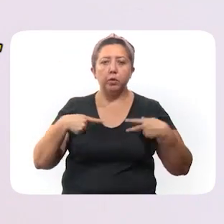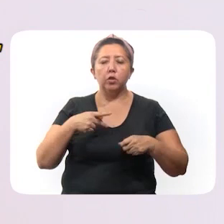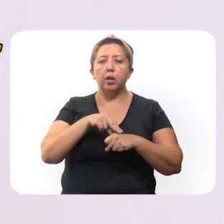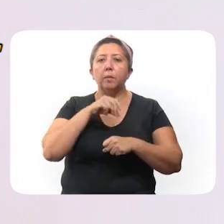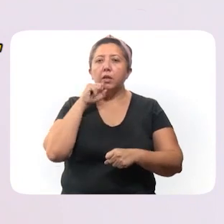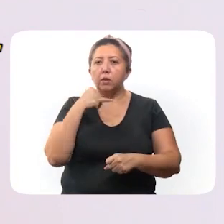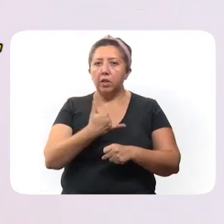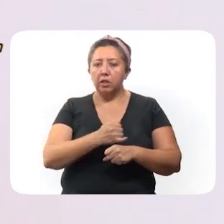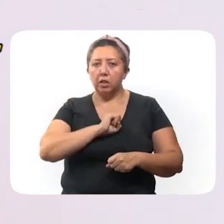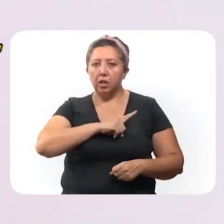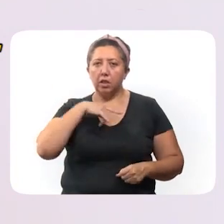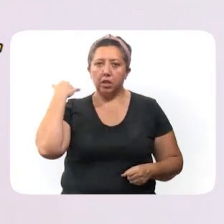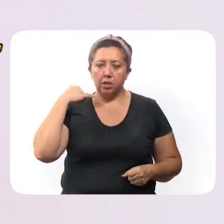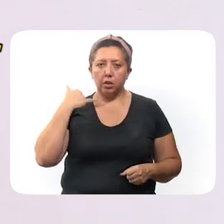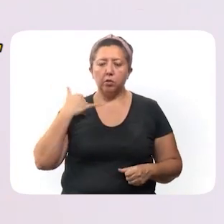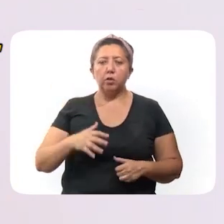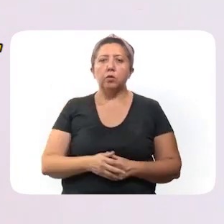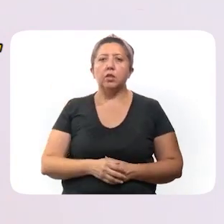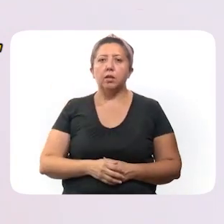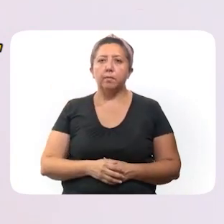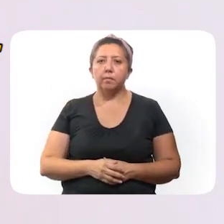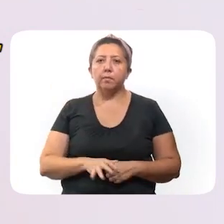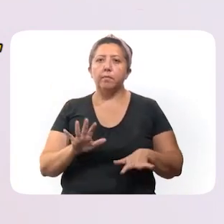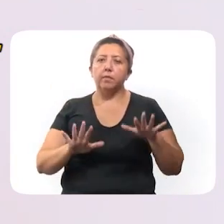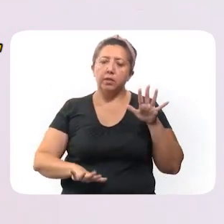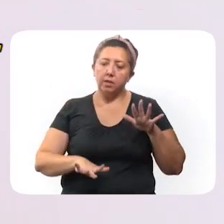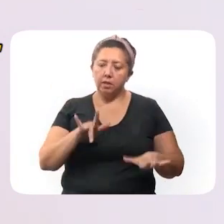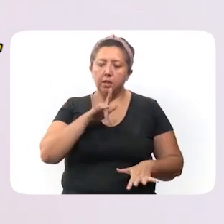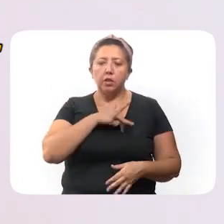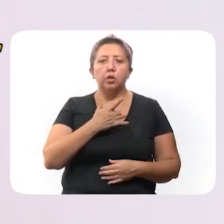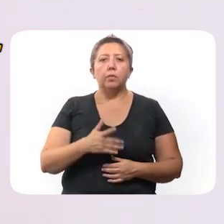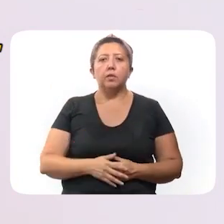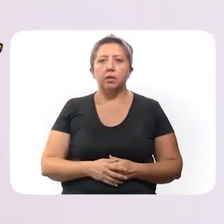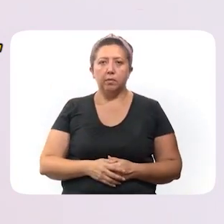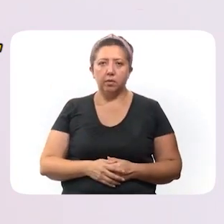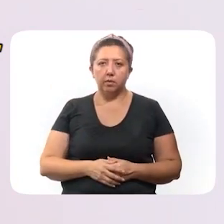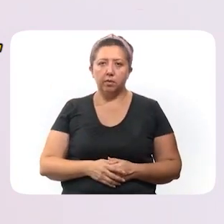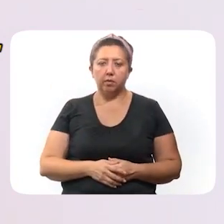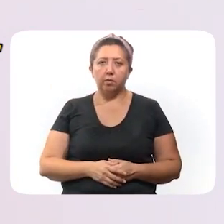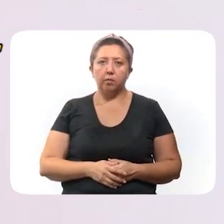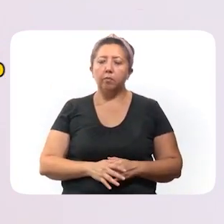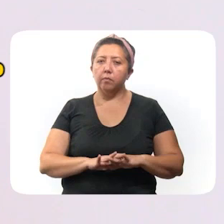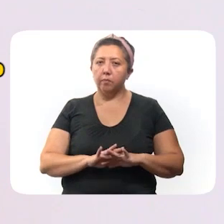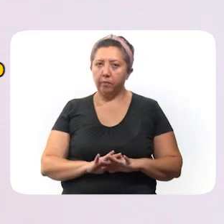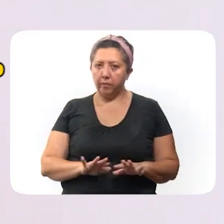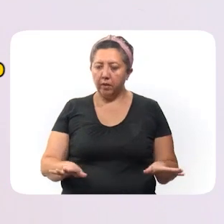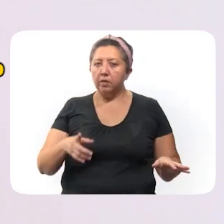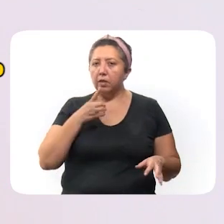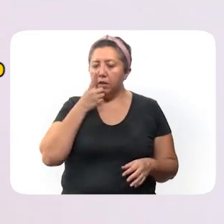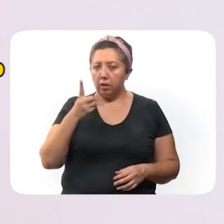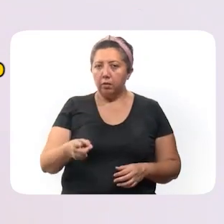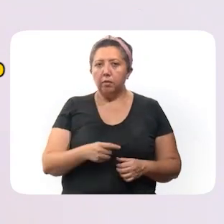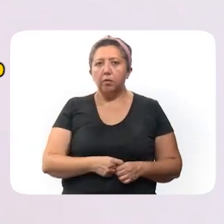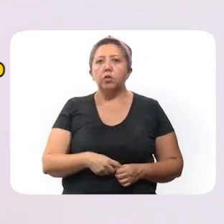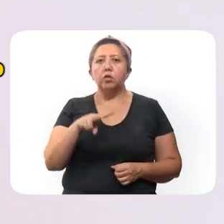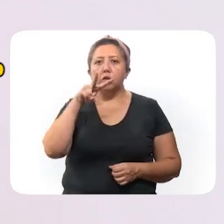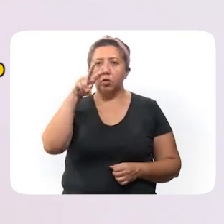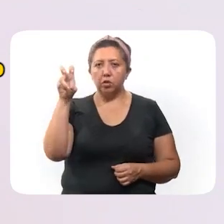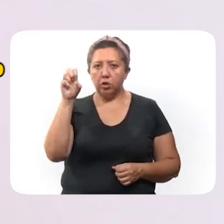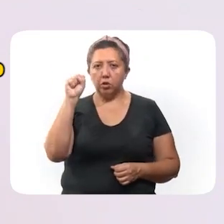monitoreados por personal médico de la Secretaría de Salud de Yucatán. Presentan síntomas leves. Como ya se